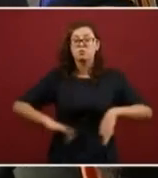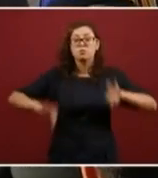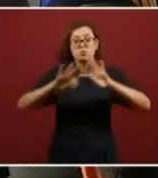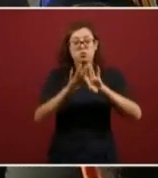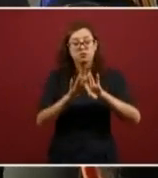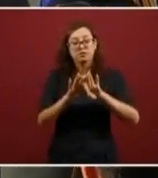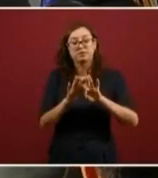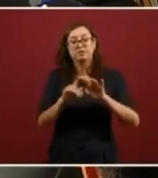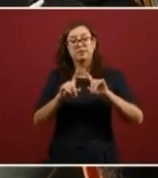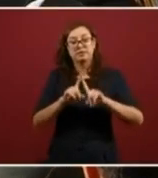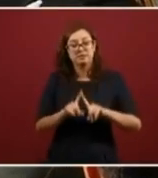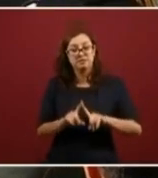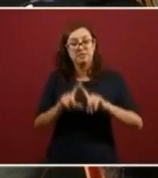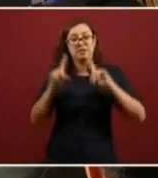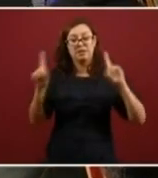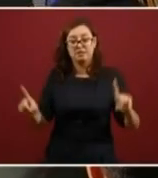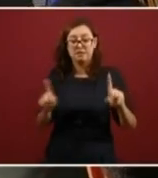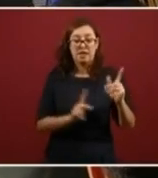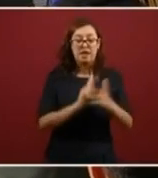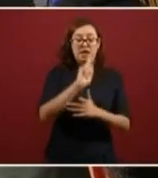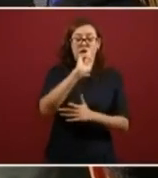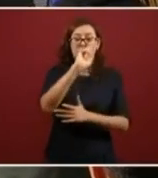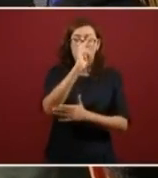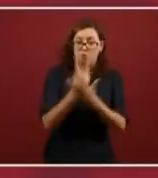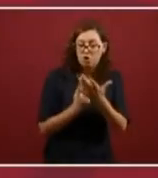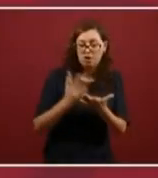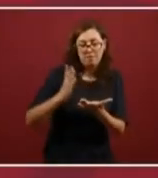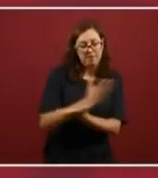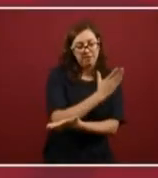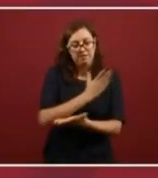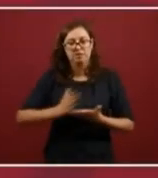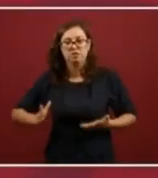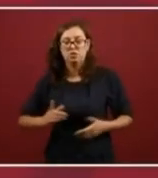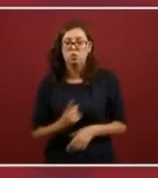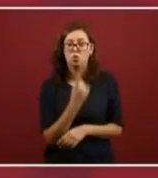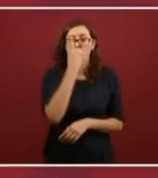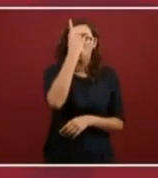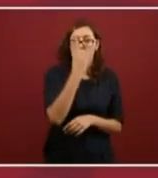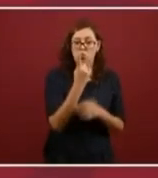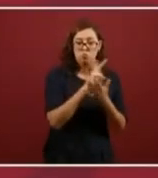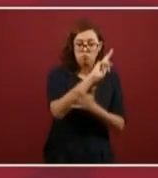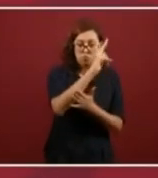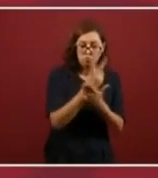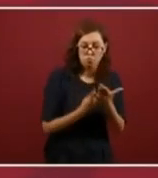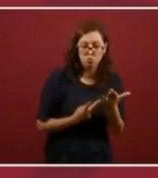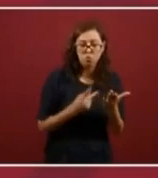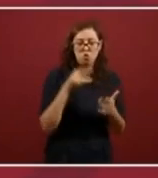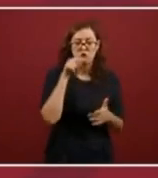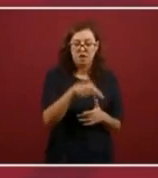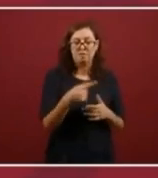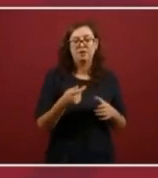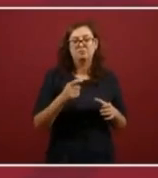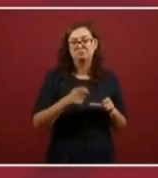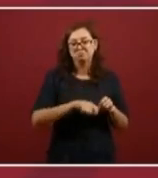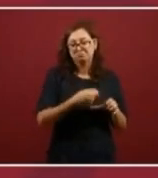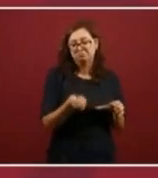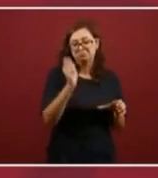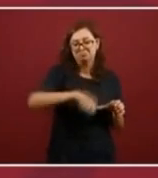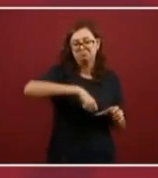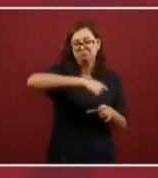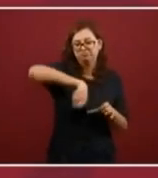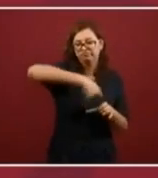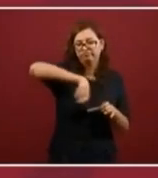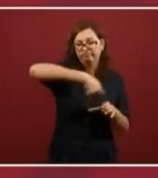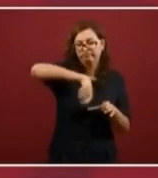café soluble, que es una especie diferente al café al cual estamos estimulando con este programa.